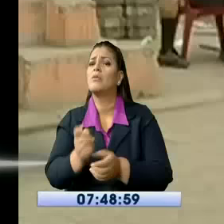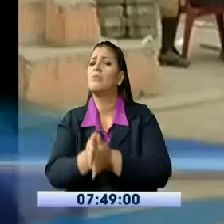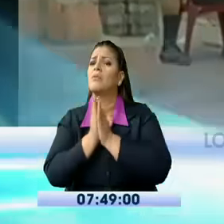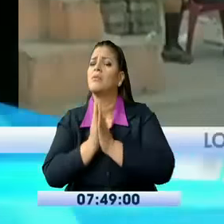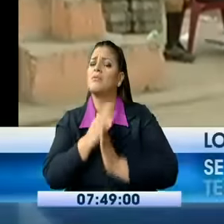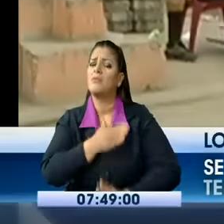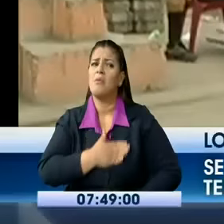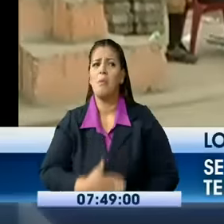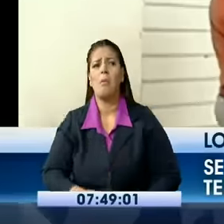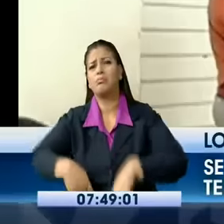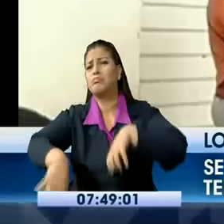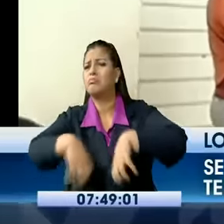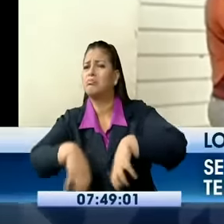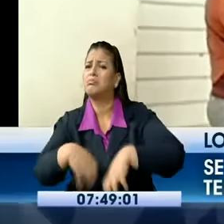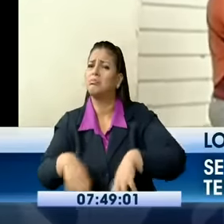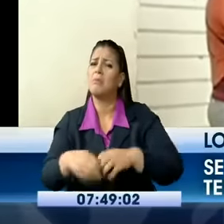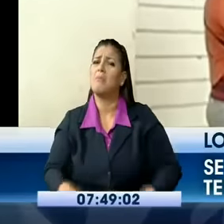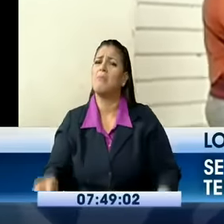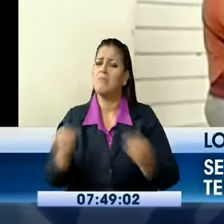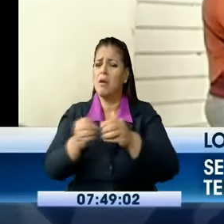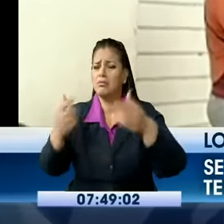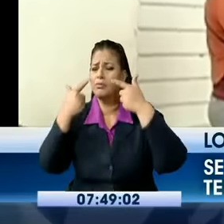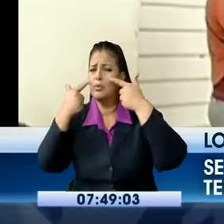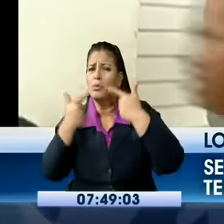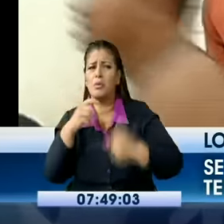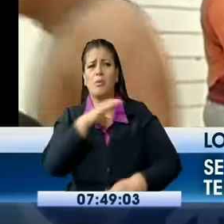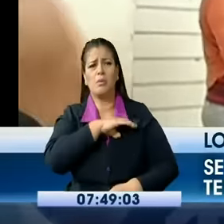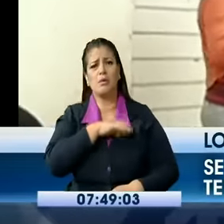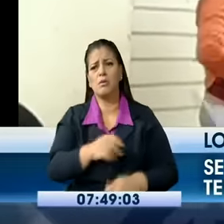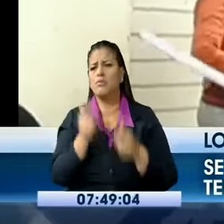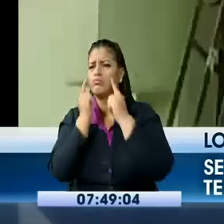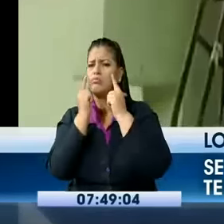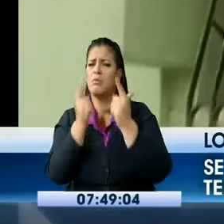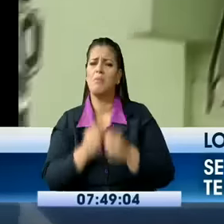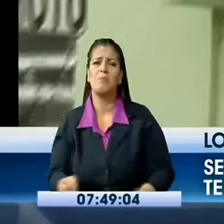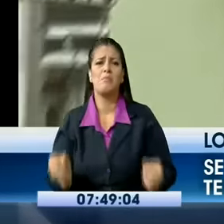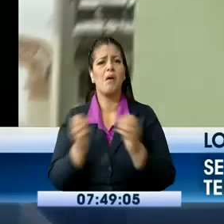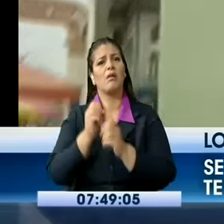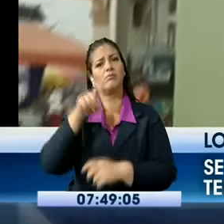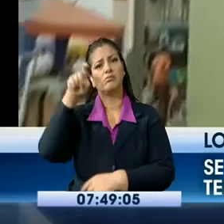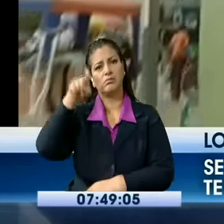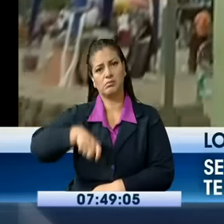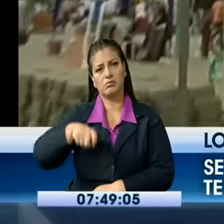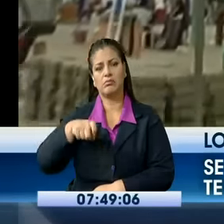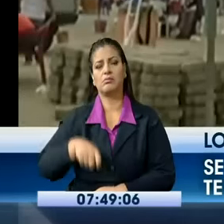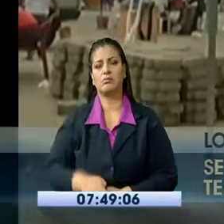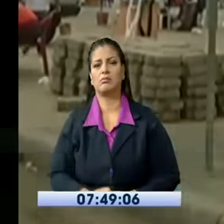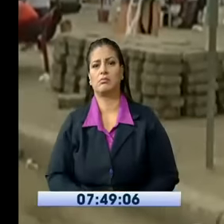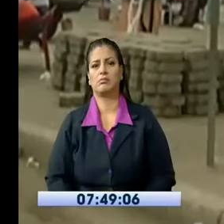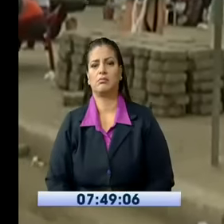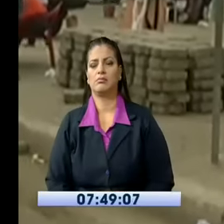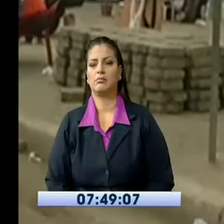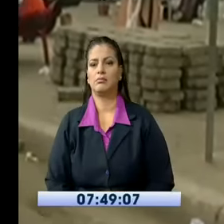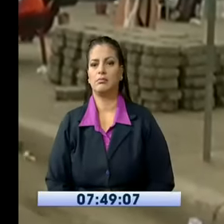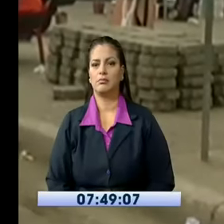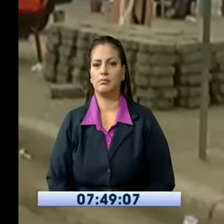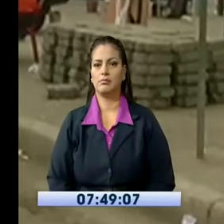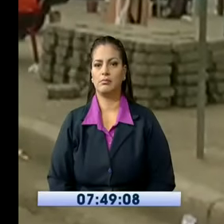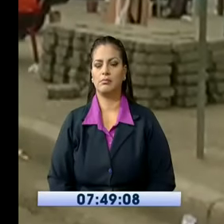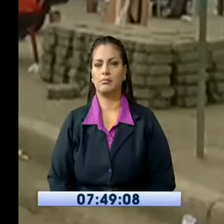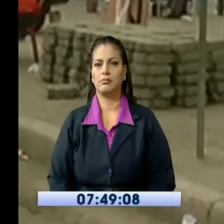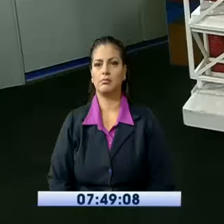acciones inmediatas. Que haya más resguardo policial acá, en este pueblo. Informó José Morales.